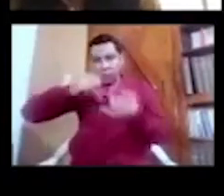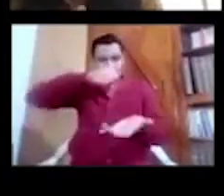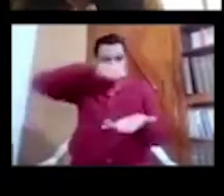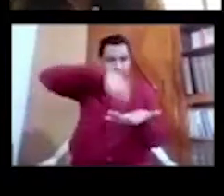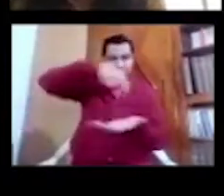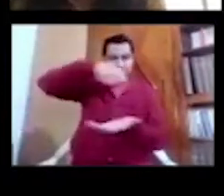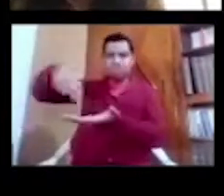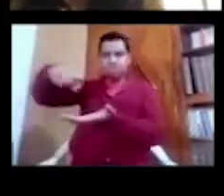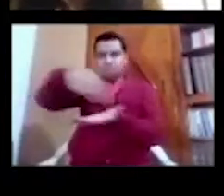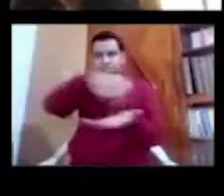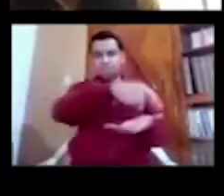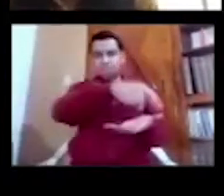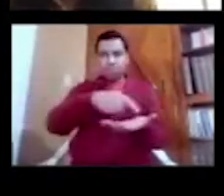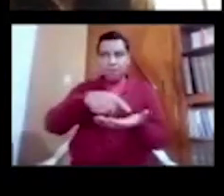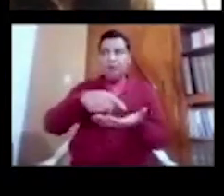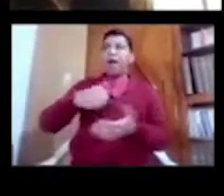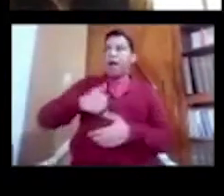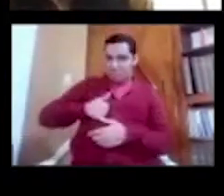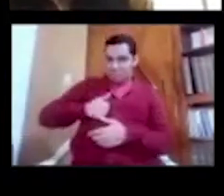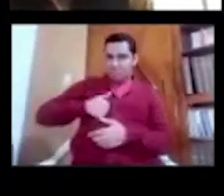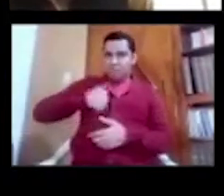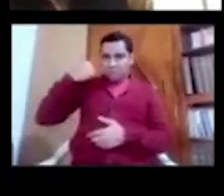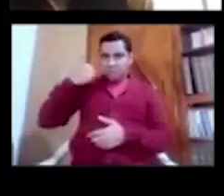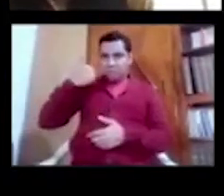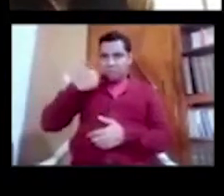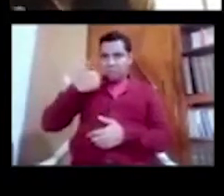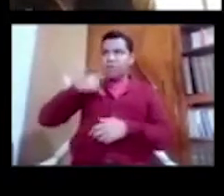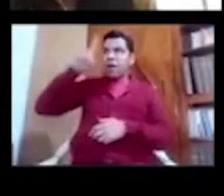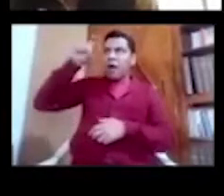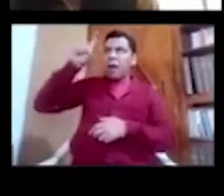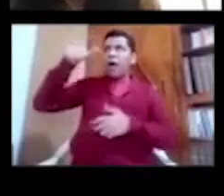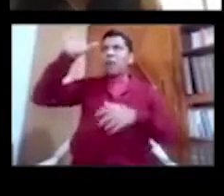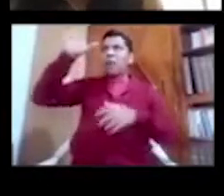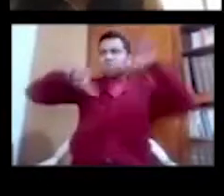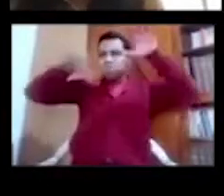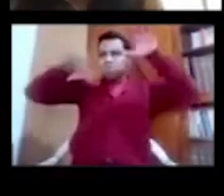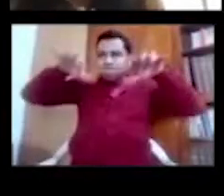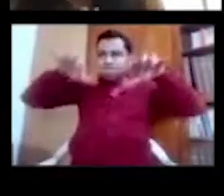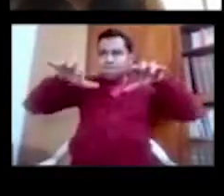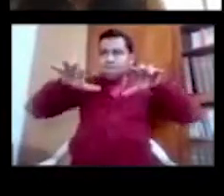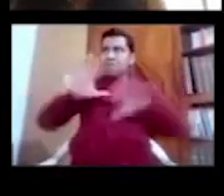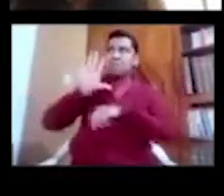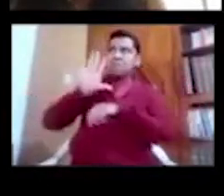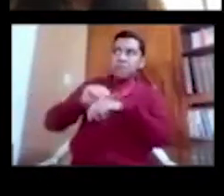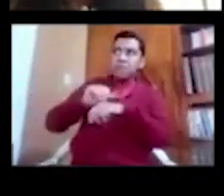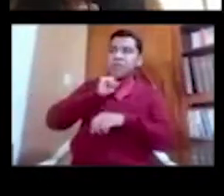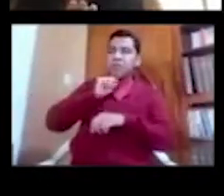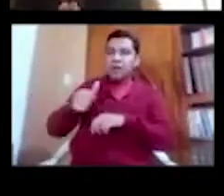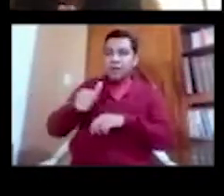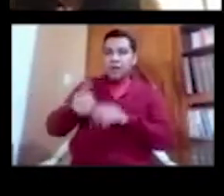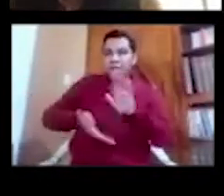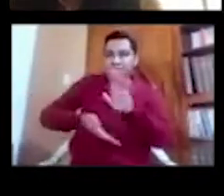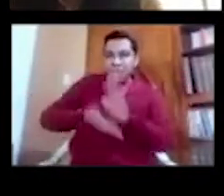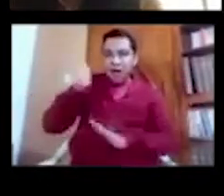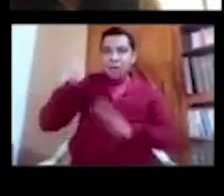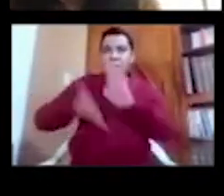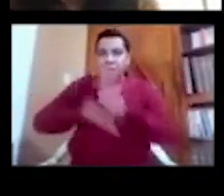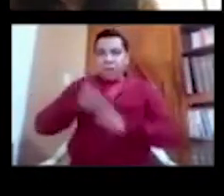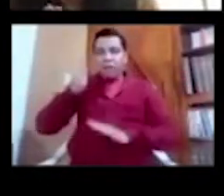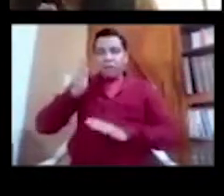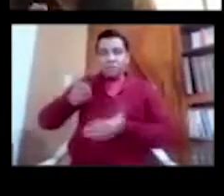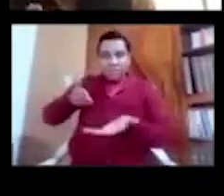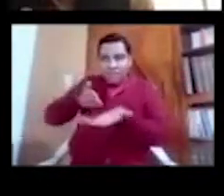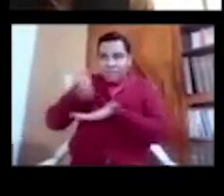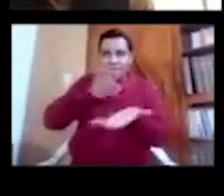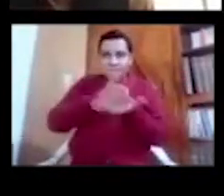se consideraba pertinente de acuerdo al ciclo agrícola. Una vez que hubiera ocurrido la cosecha, que los graneros